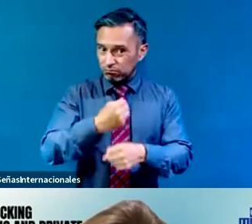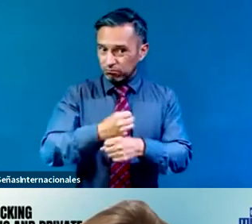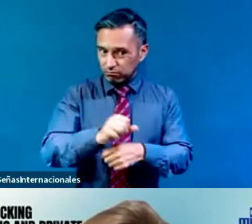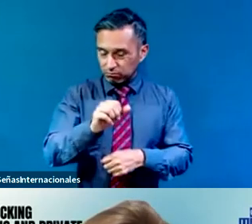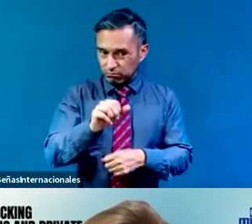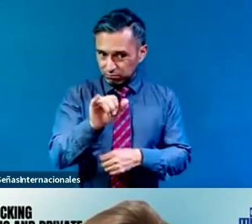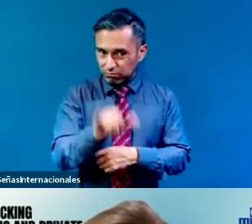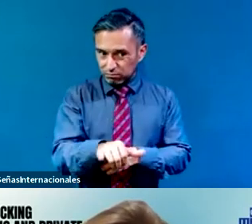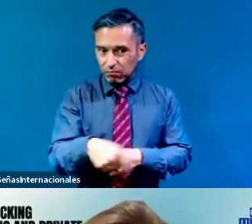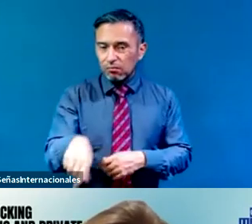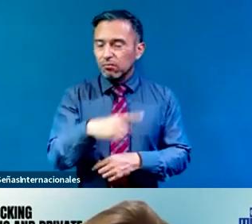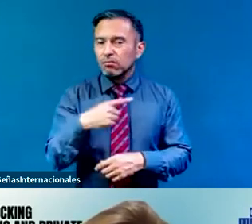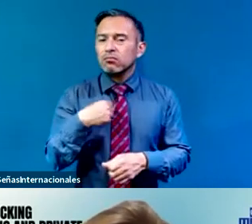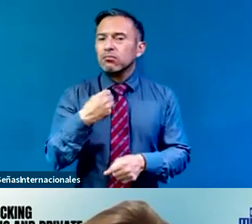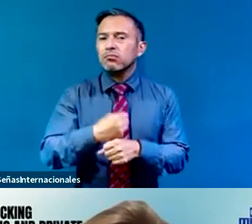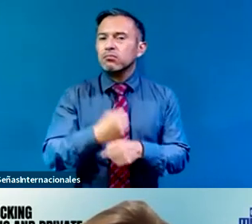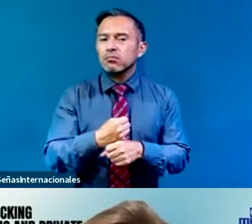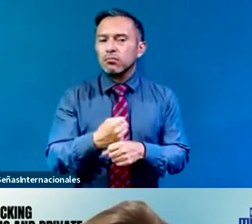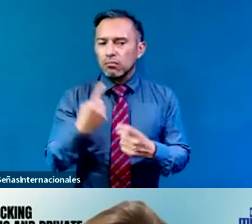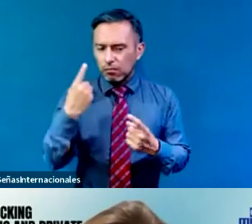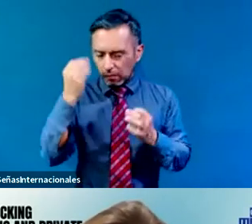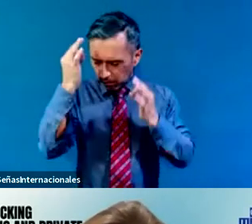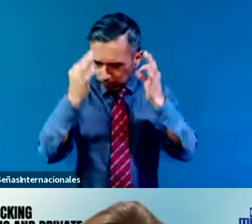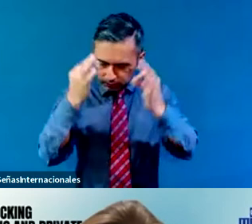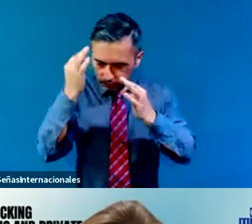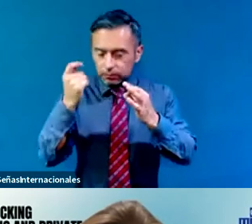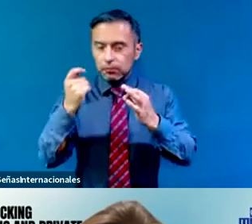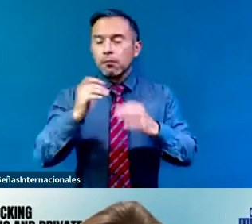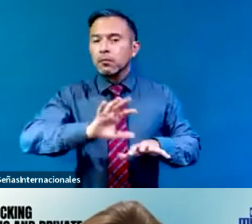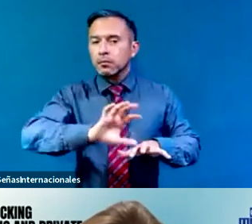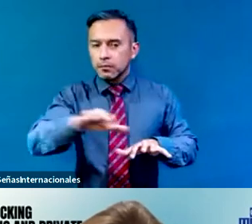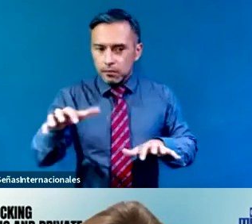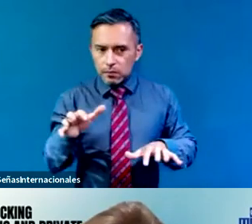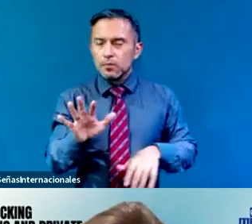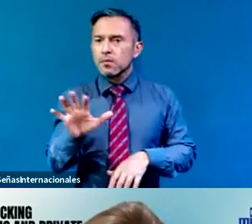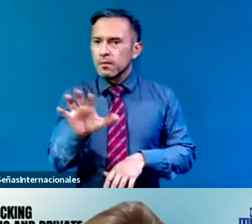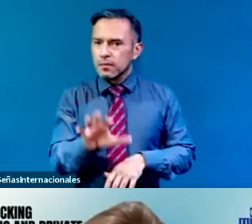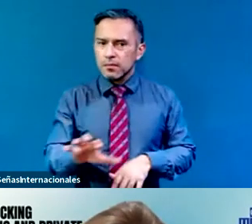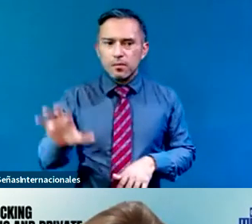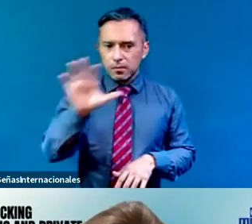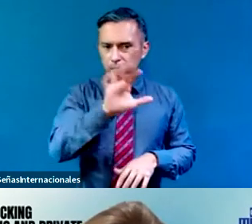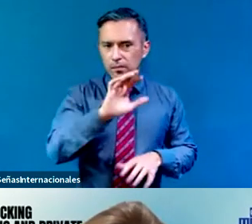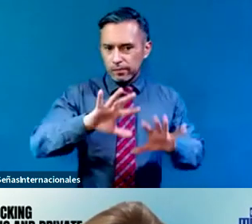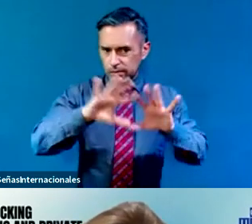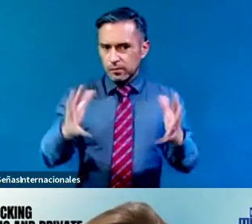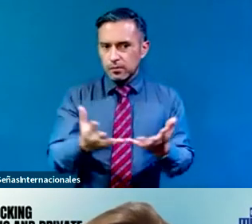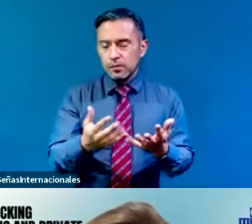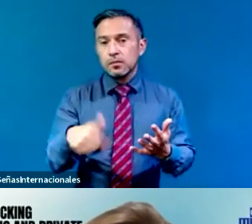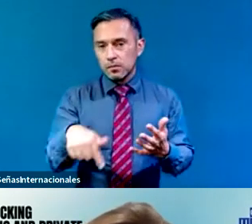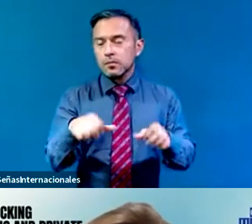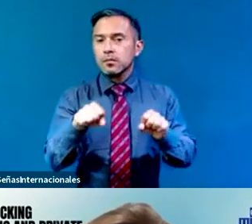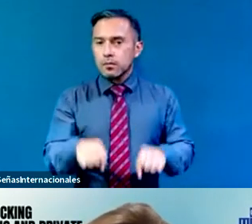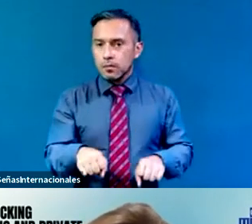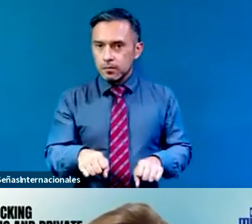hecho pensando que no hay país, no hay región en el mundo que pueda en realidad enfrentar